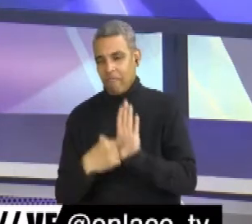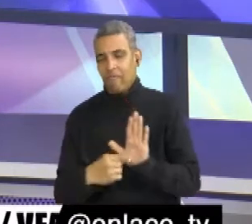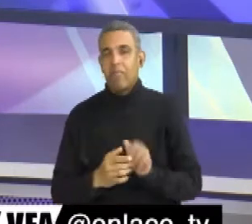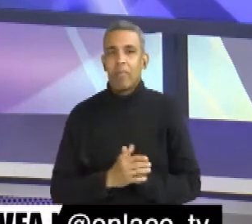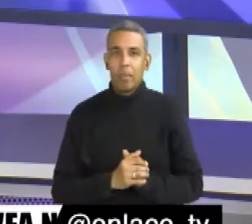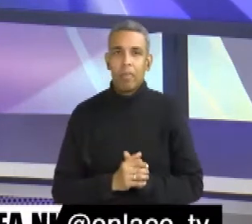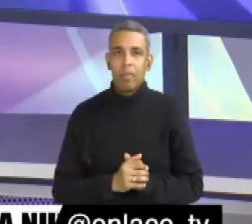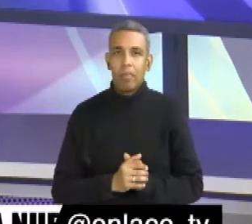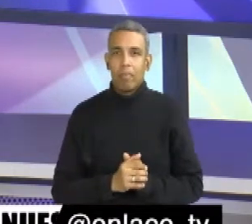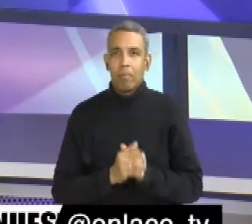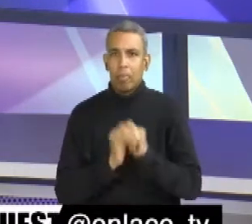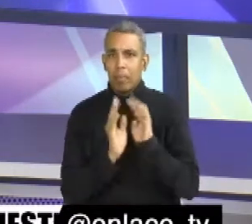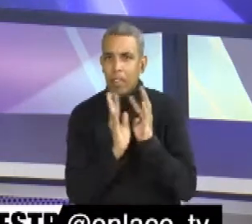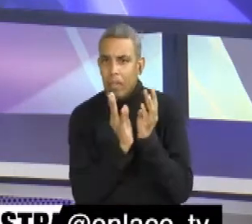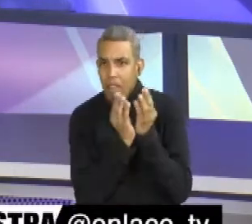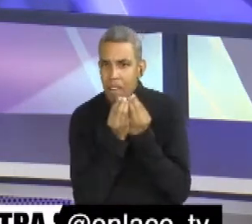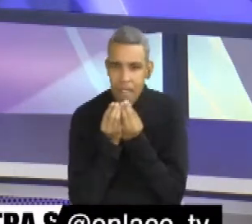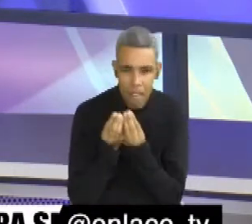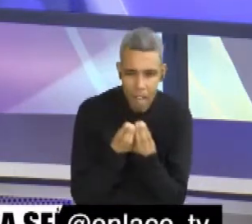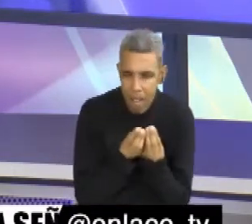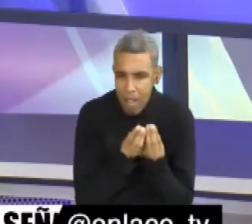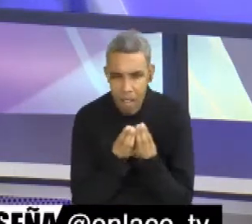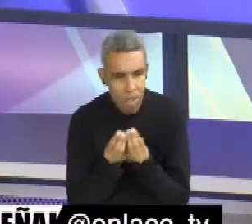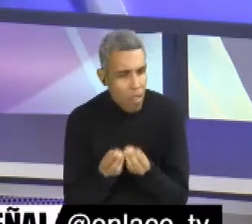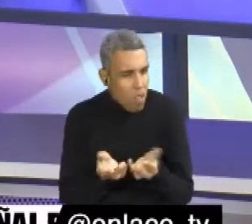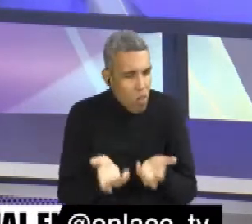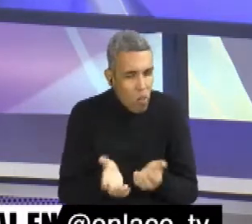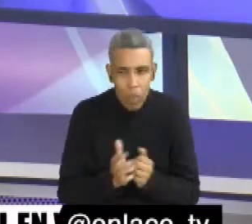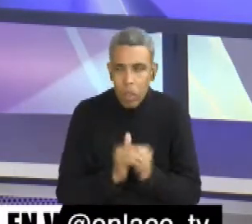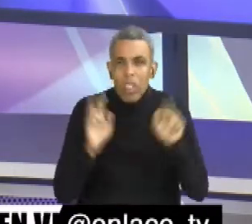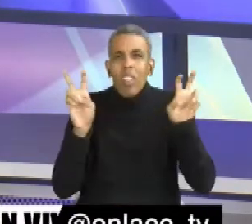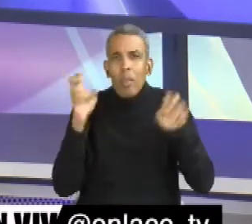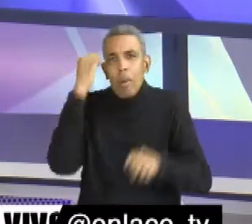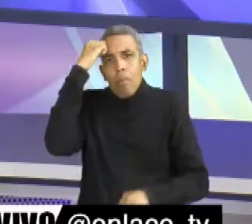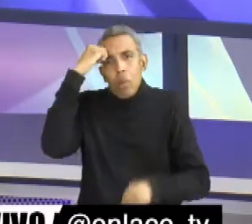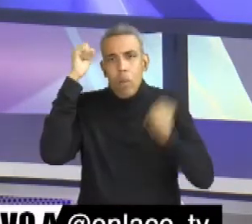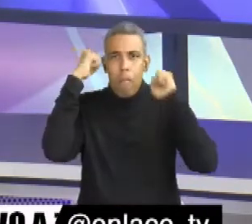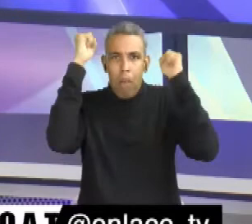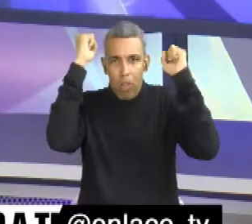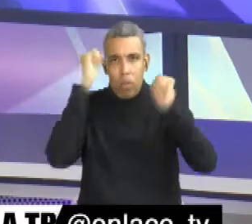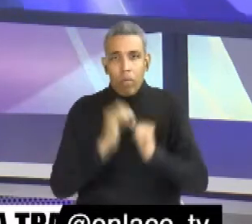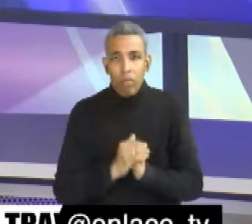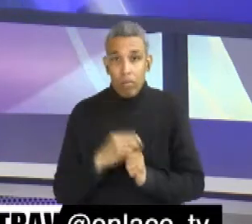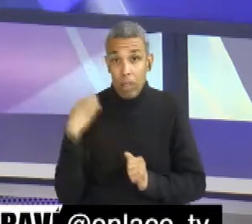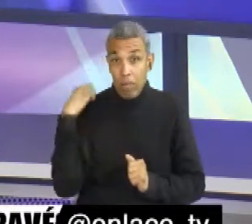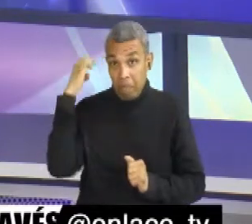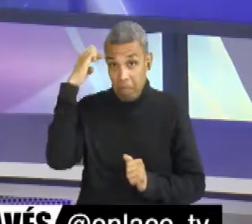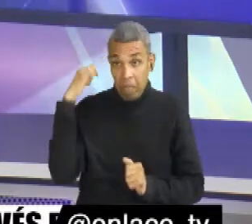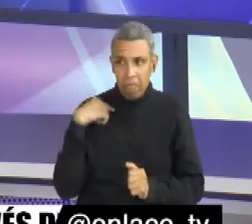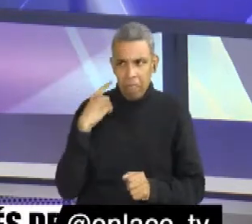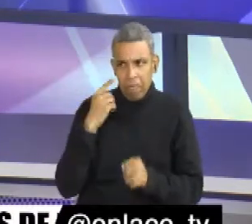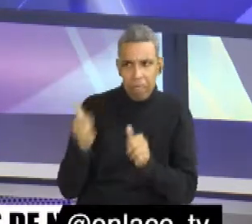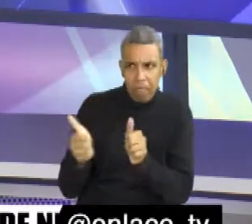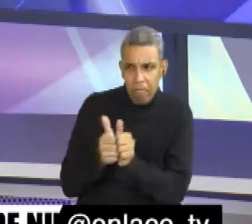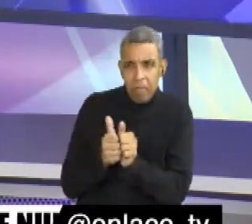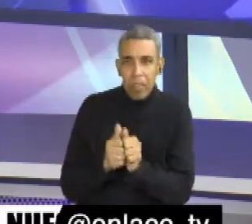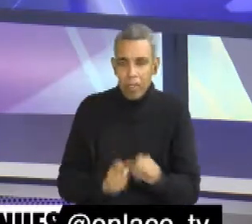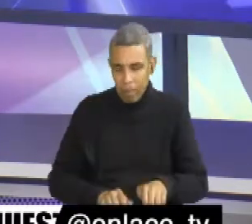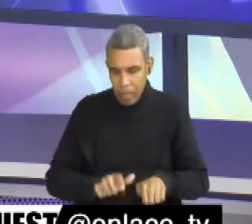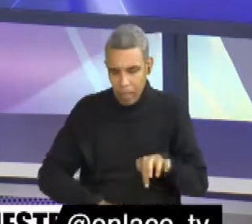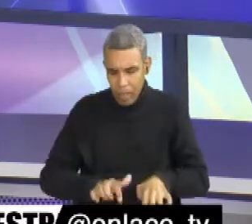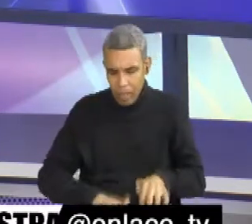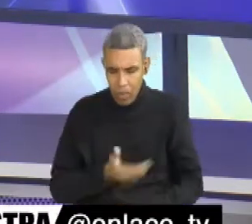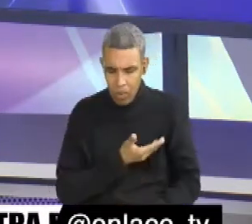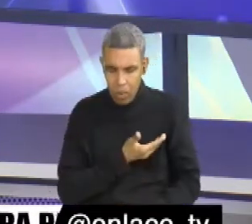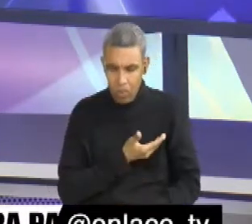esta hora la situación de los docentes en paro. Nuestro director Pedro Severiche se encuentra allí con el secretario de Educación, Óscar Jaramillo. Pedro,